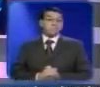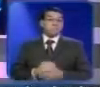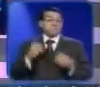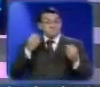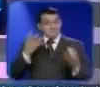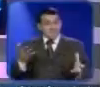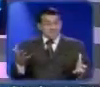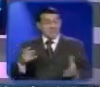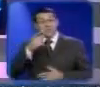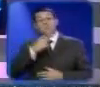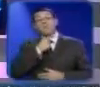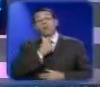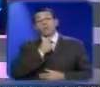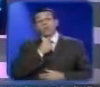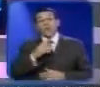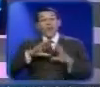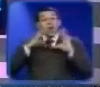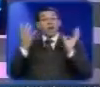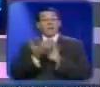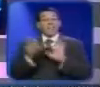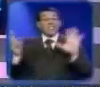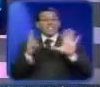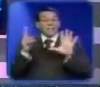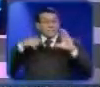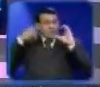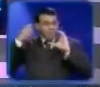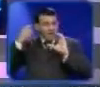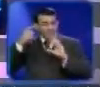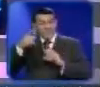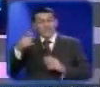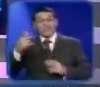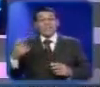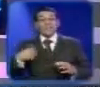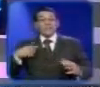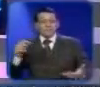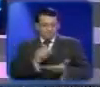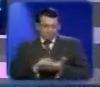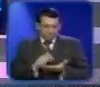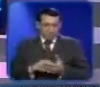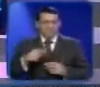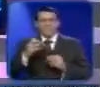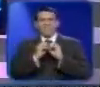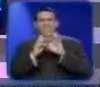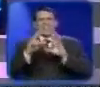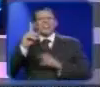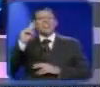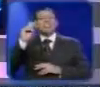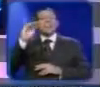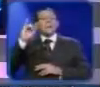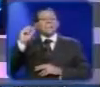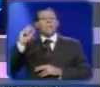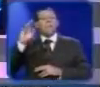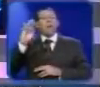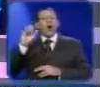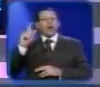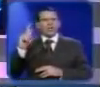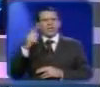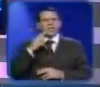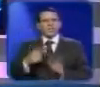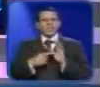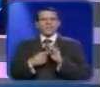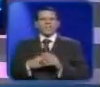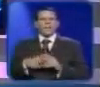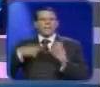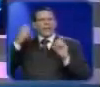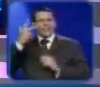Chévere, yo creo que esto les va a encantar porque en el mundo del séptimo arte tenemos al director, productor y escritor Tim Burton, quien habla de la experiencia de trabajar en una